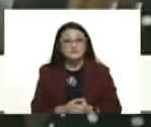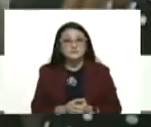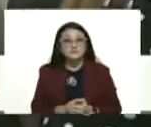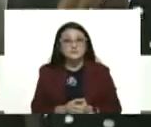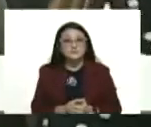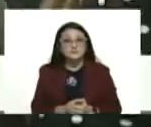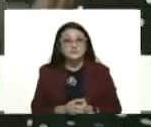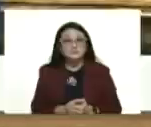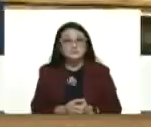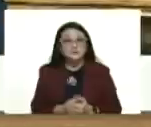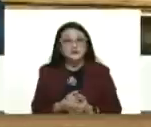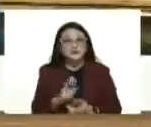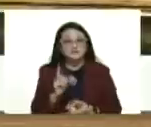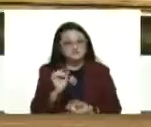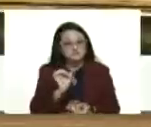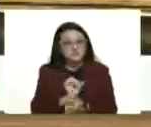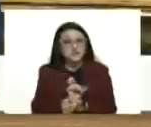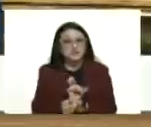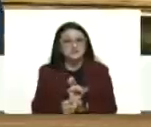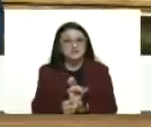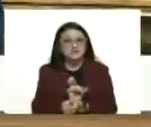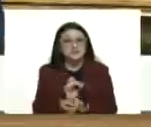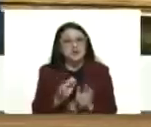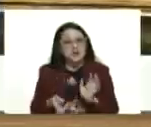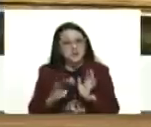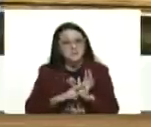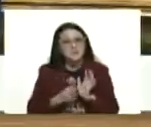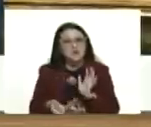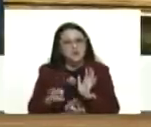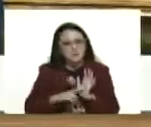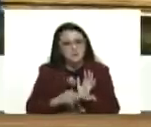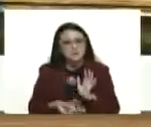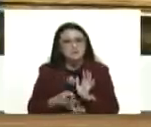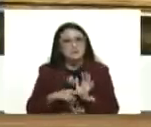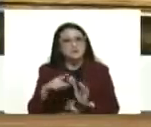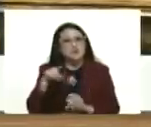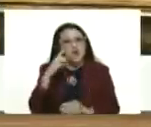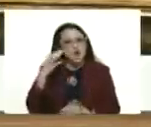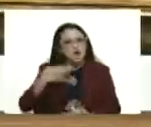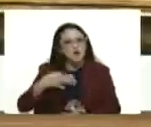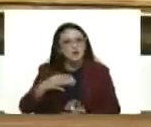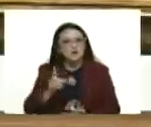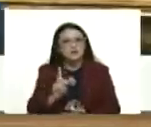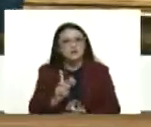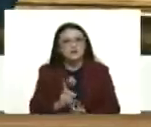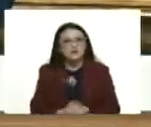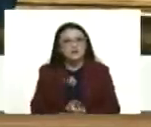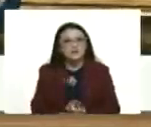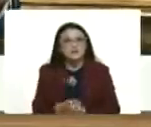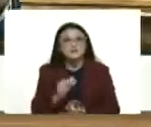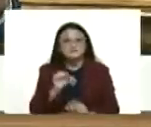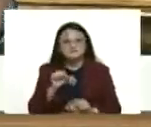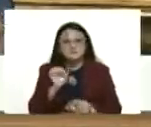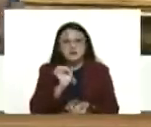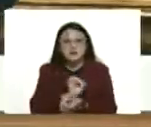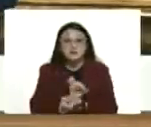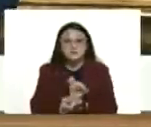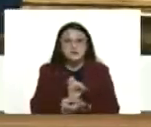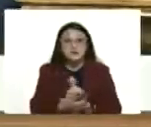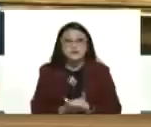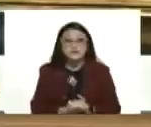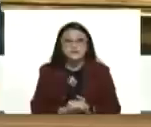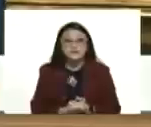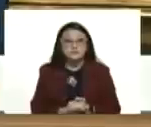Van a ir presos, es que hay que repetirlo muchas veces, porque es que como que no creen. Van a ir presos, van